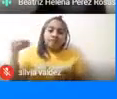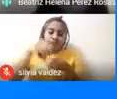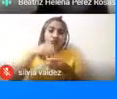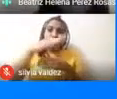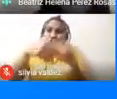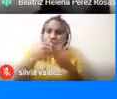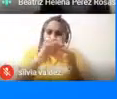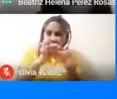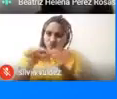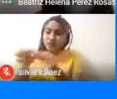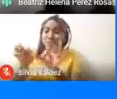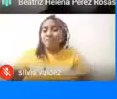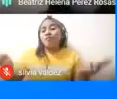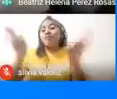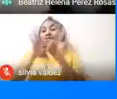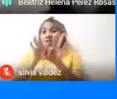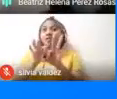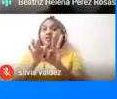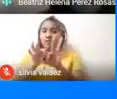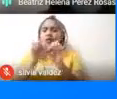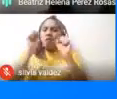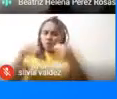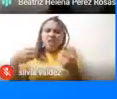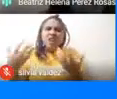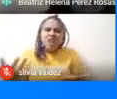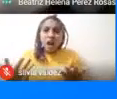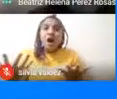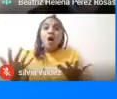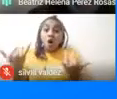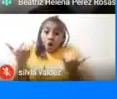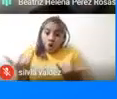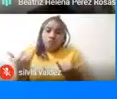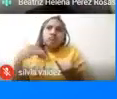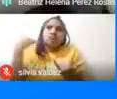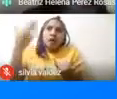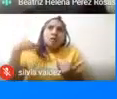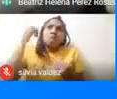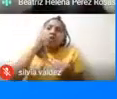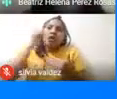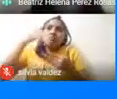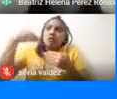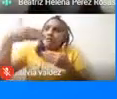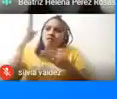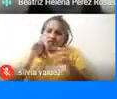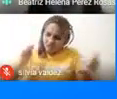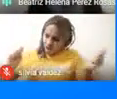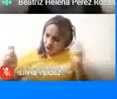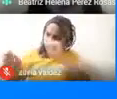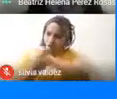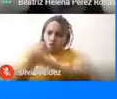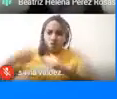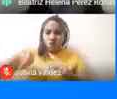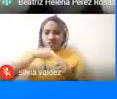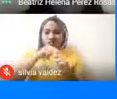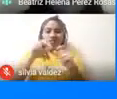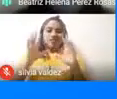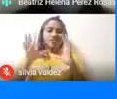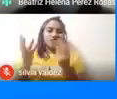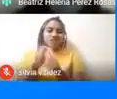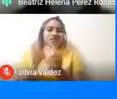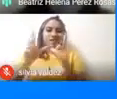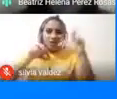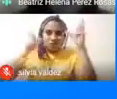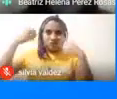esta cadena importante y pueden ser parte hoy por hoy de esa transformación de nuestro sector que